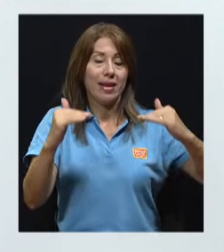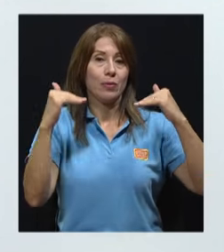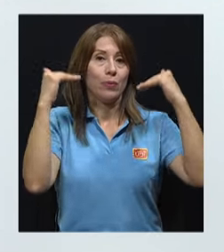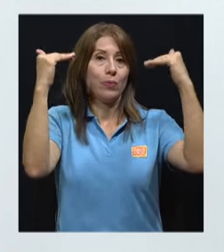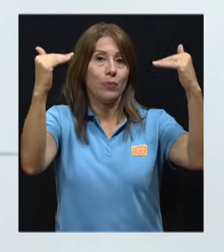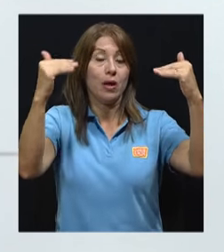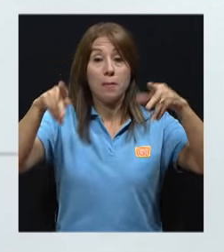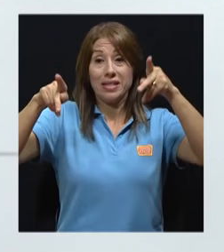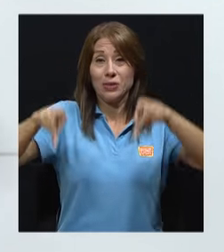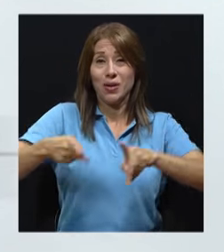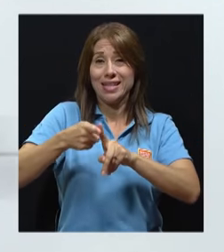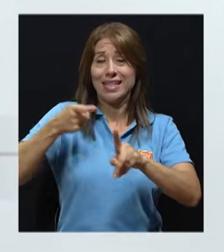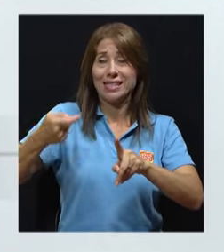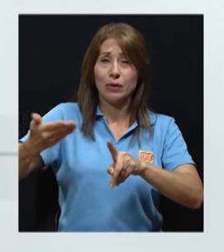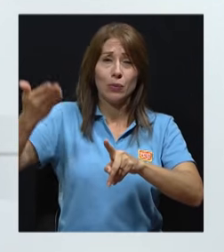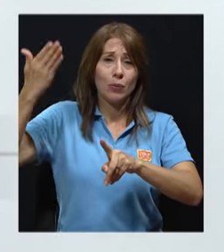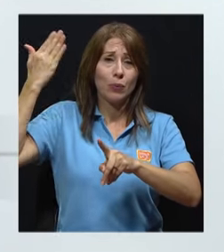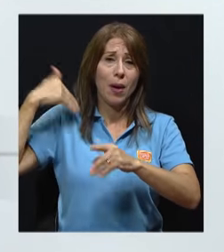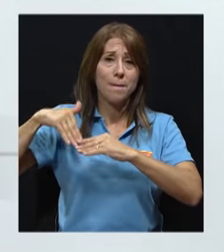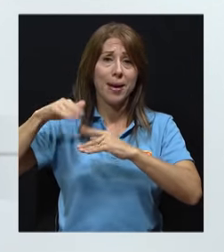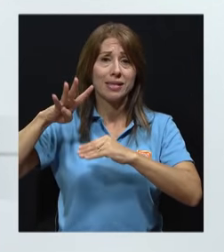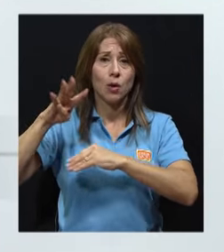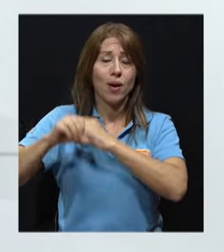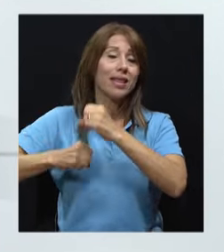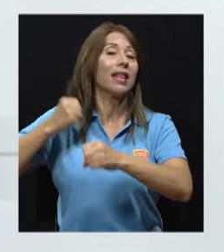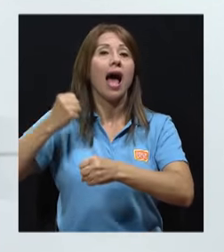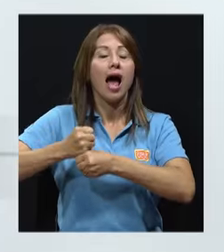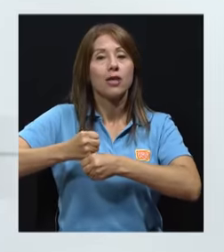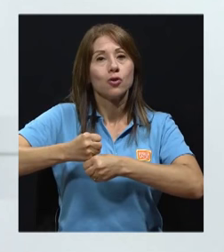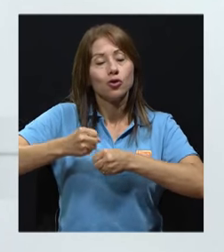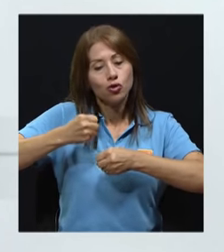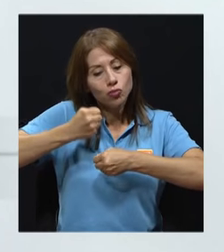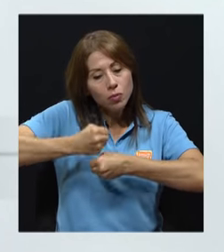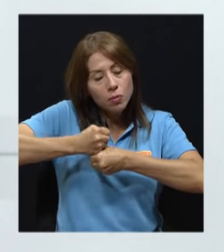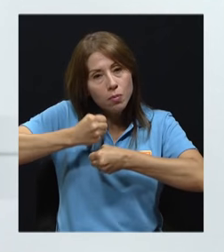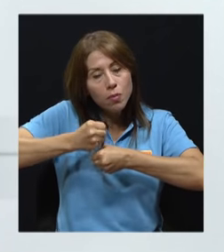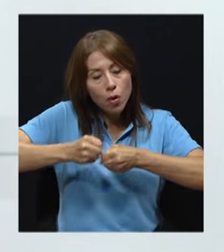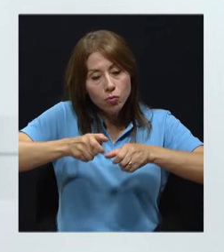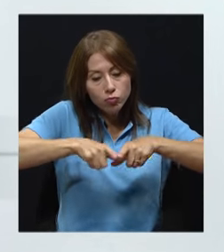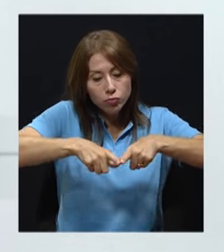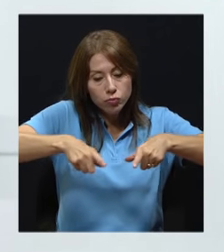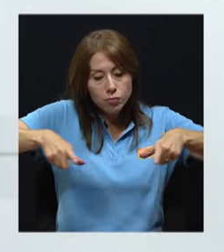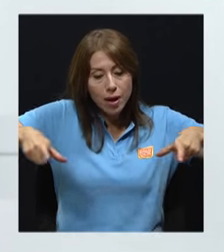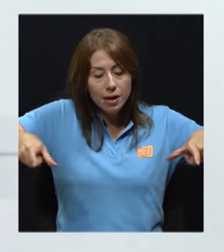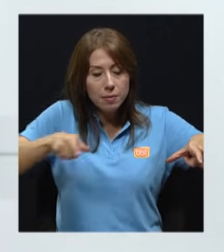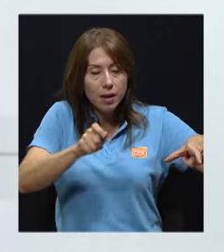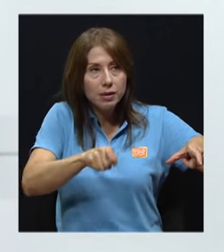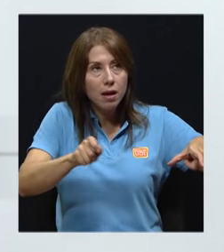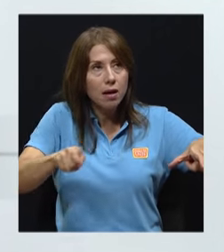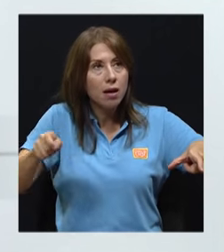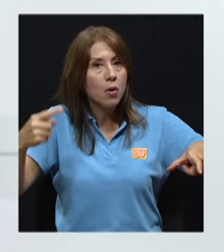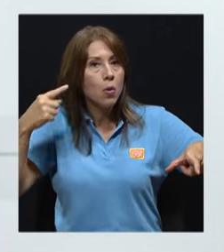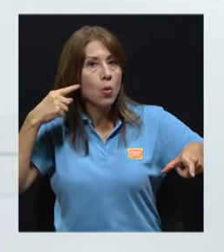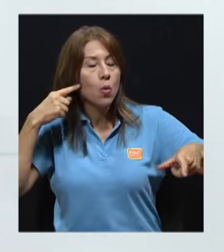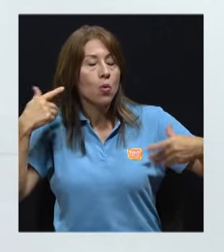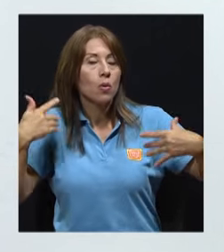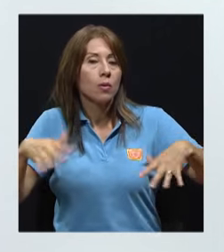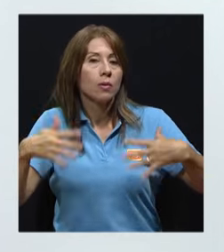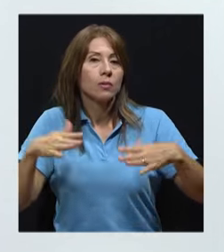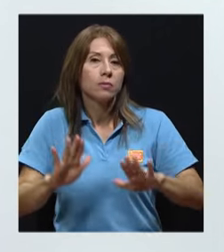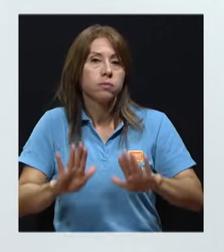desde hace más de 40 años haciendo unas marimbas impecables de un sonido universal